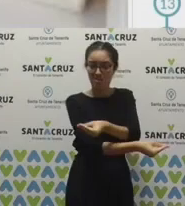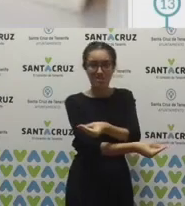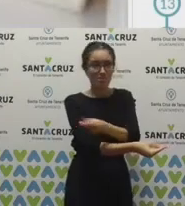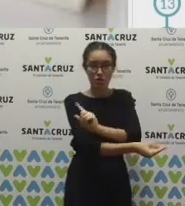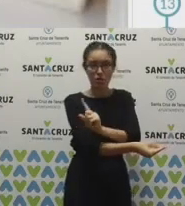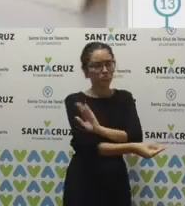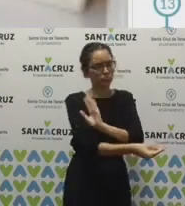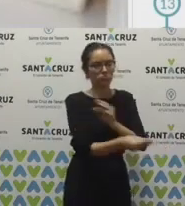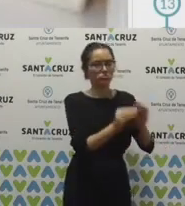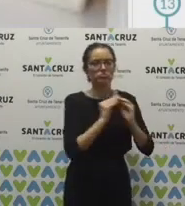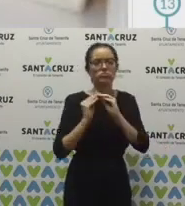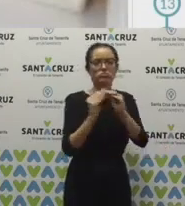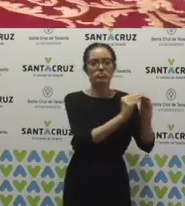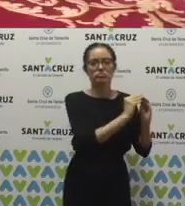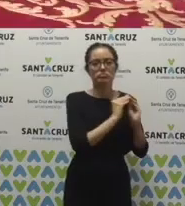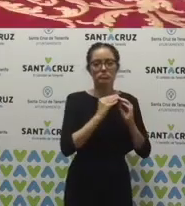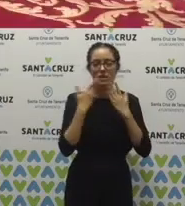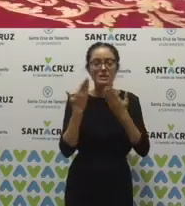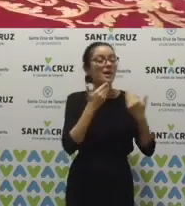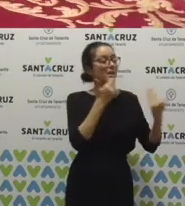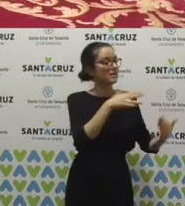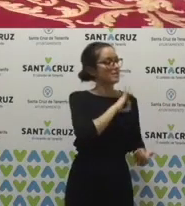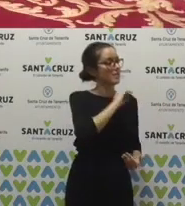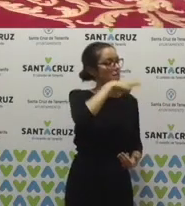gracias doña marta